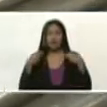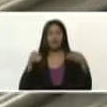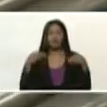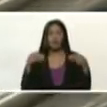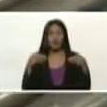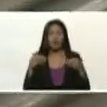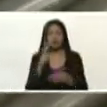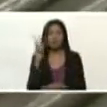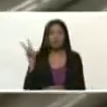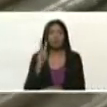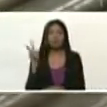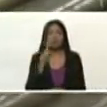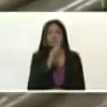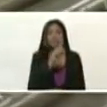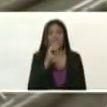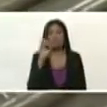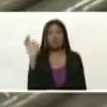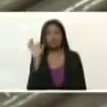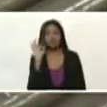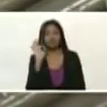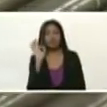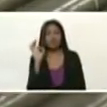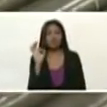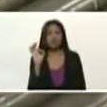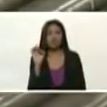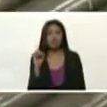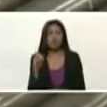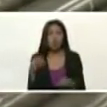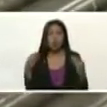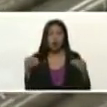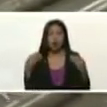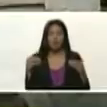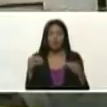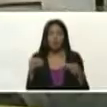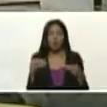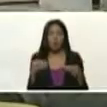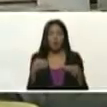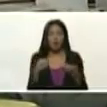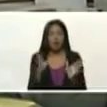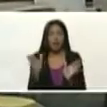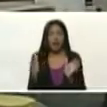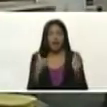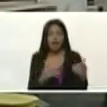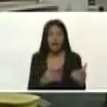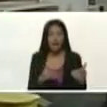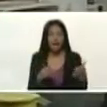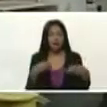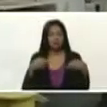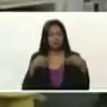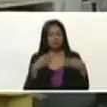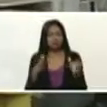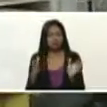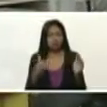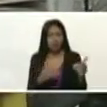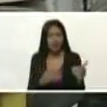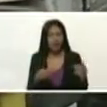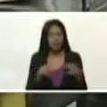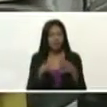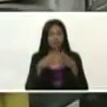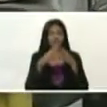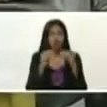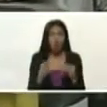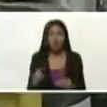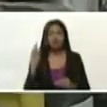Venezuela, 100% produciendo los cartones, las cajas, todos los empaques